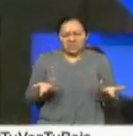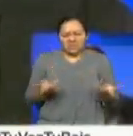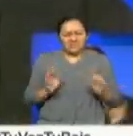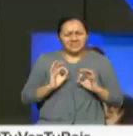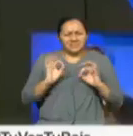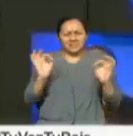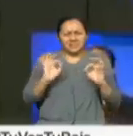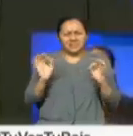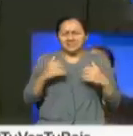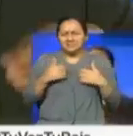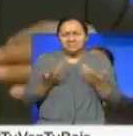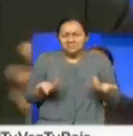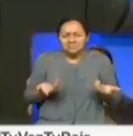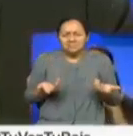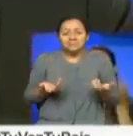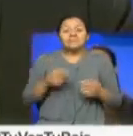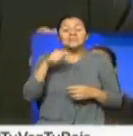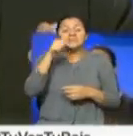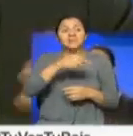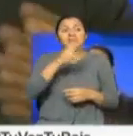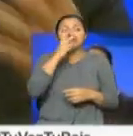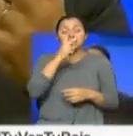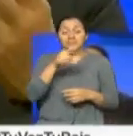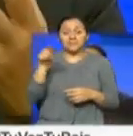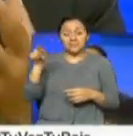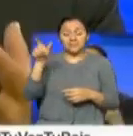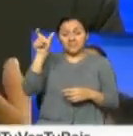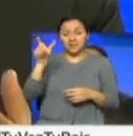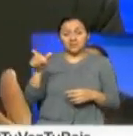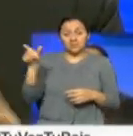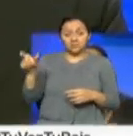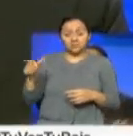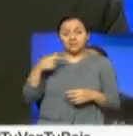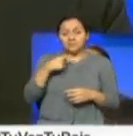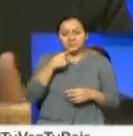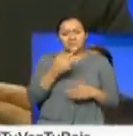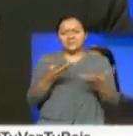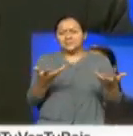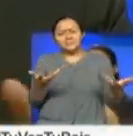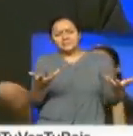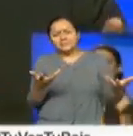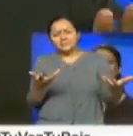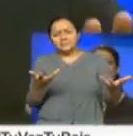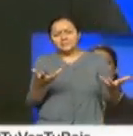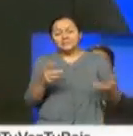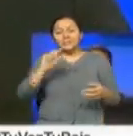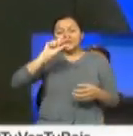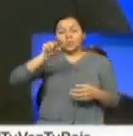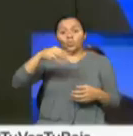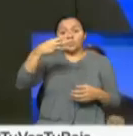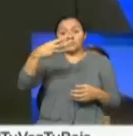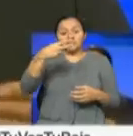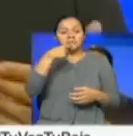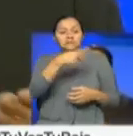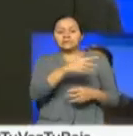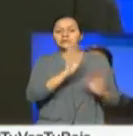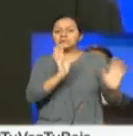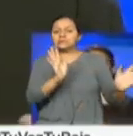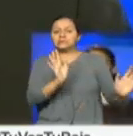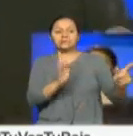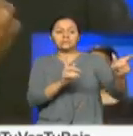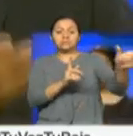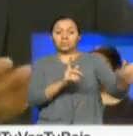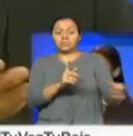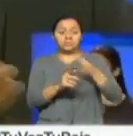Televisión. Pero él se niega, ¿no? Y eso les desbarata el show. Y Ecoavisa también ha tomado distancia de Tania Tinoco, la ha